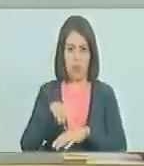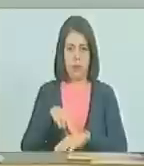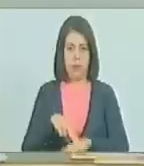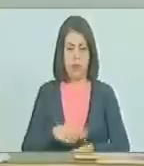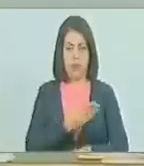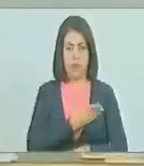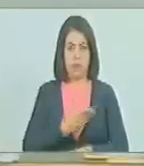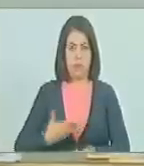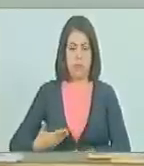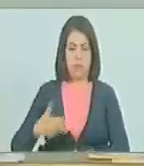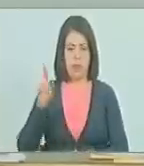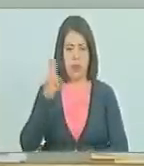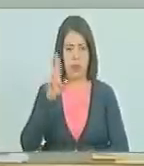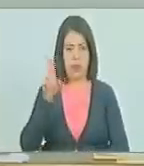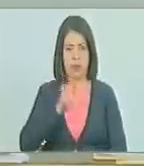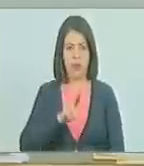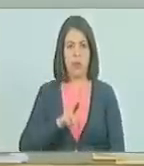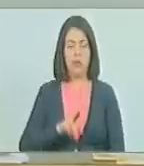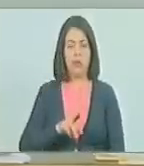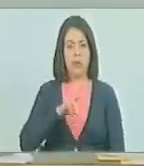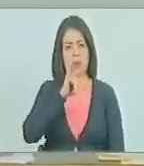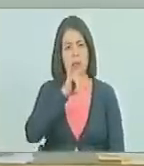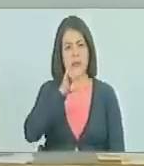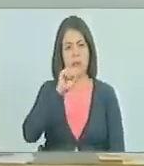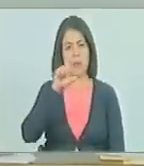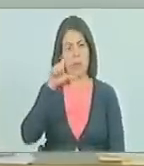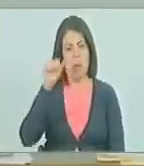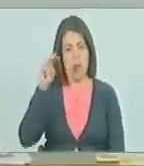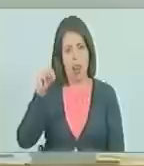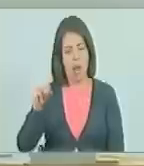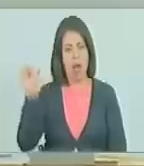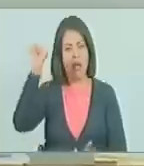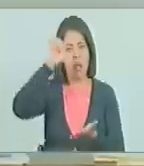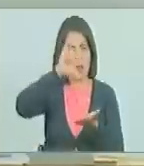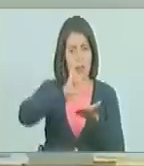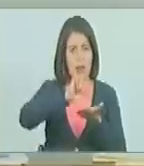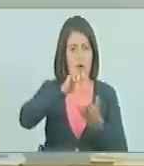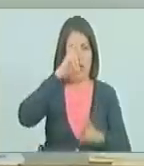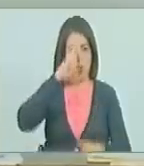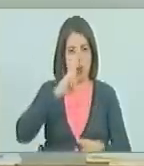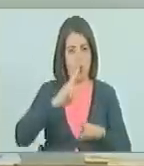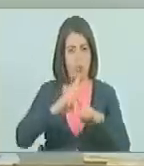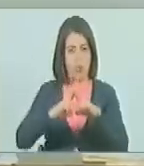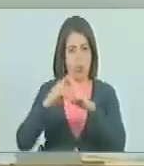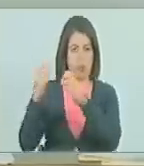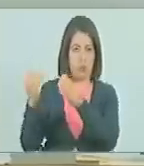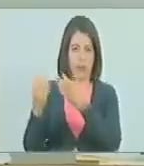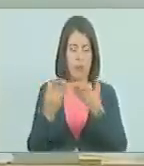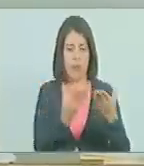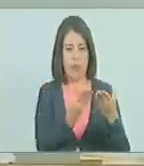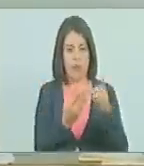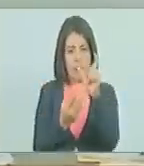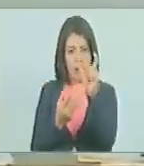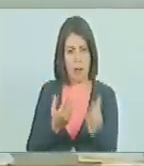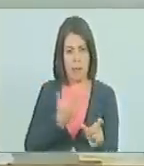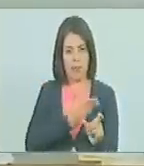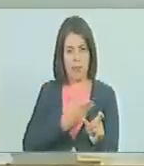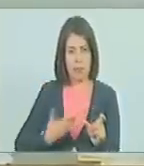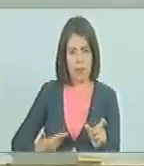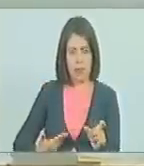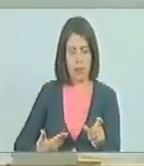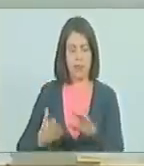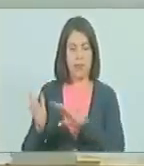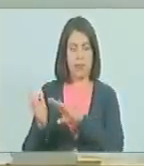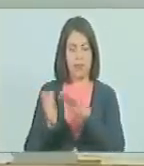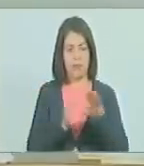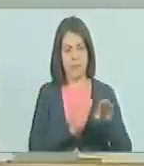el presidente de la República Islámica de Irán. Es para nosotros un honor haberlo recibido. El